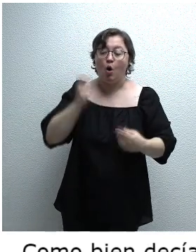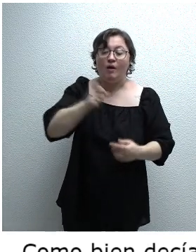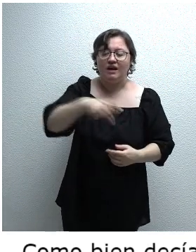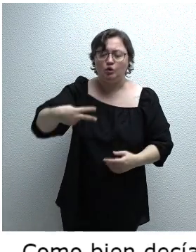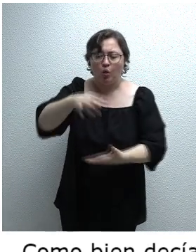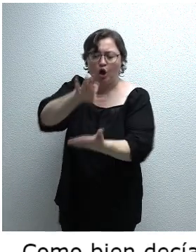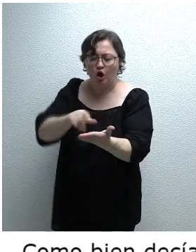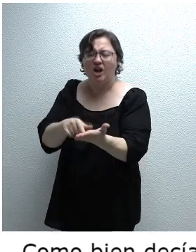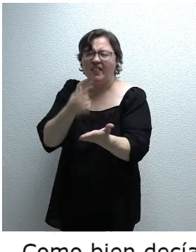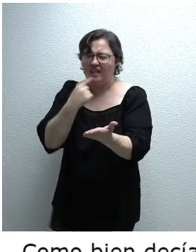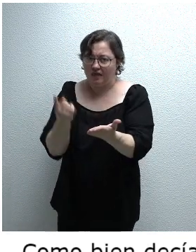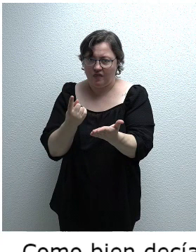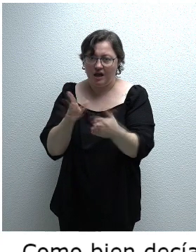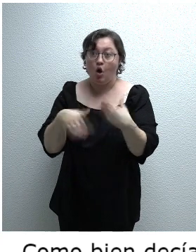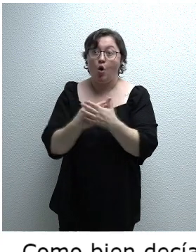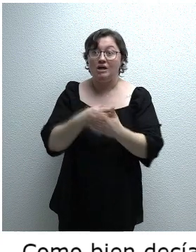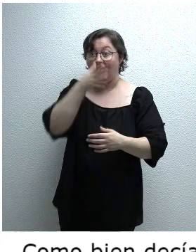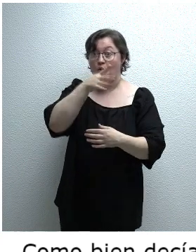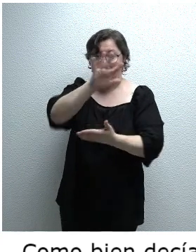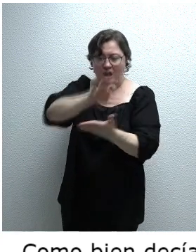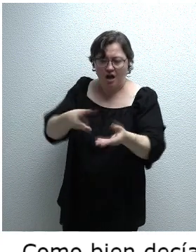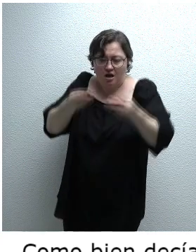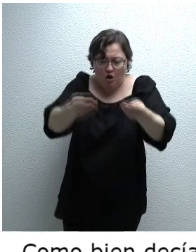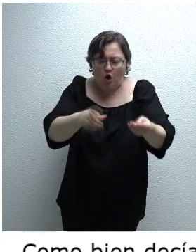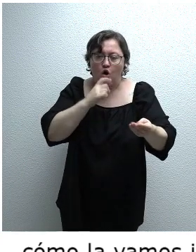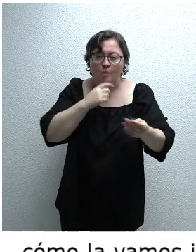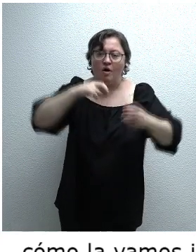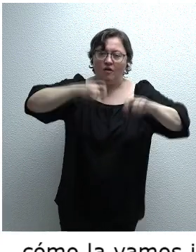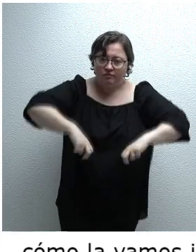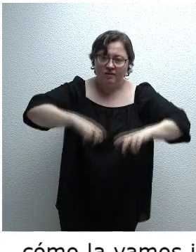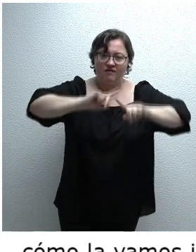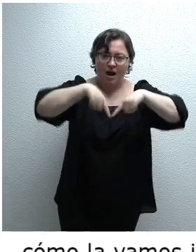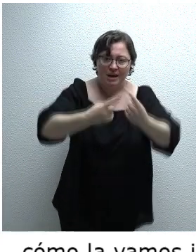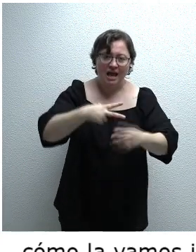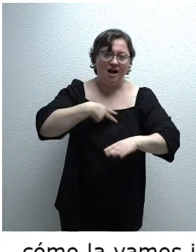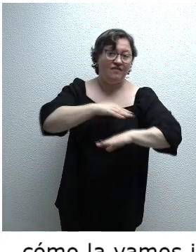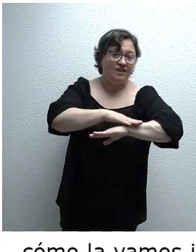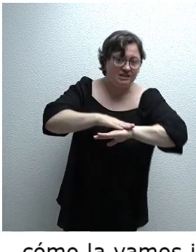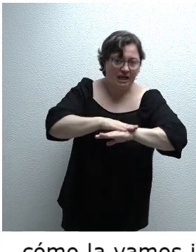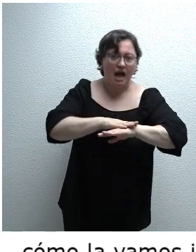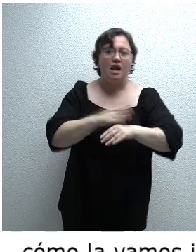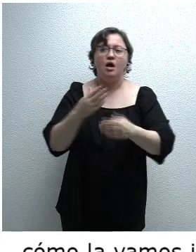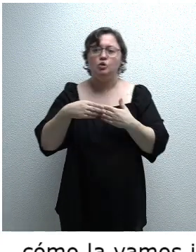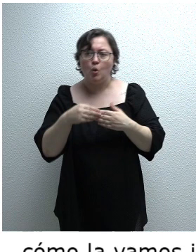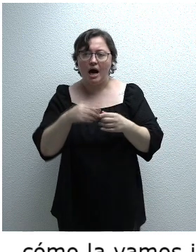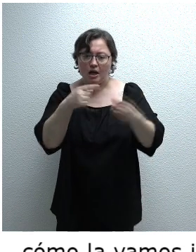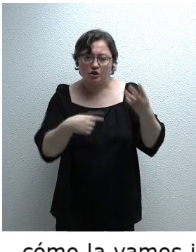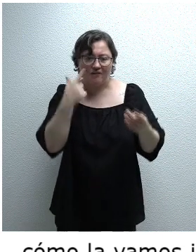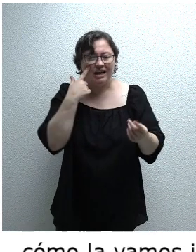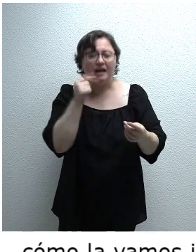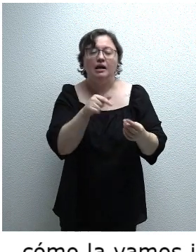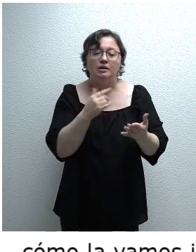resoluciones y las propias demandas que presentemos familias, fiscales. Ese va a ser el primer testaje. Yo